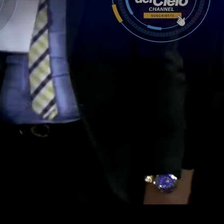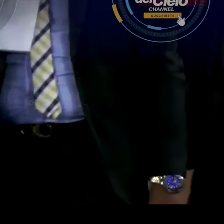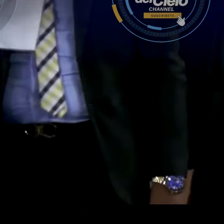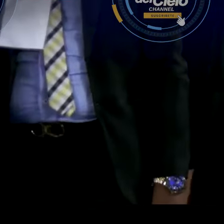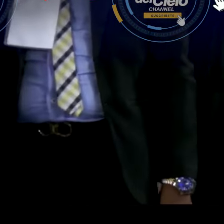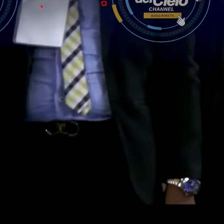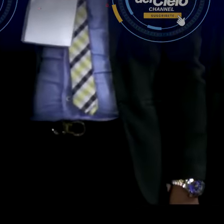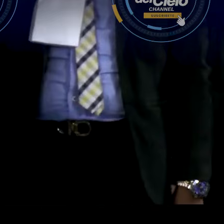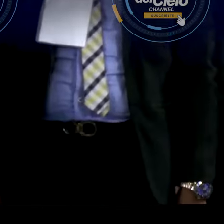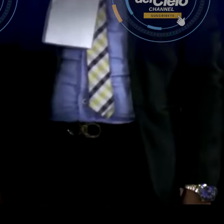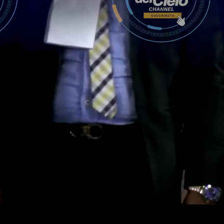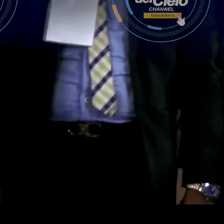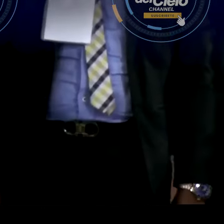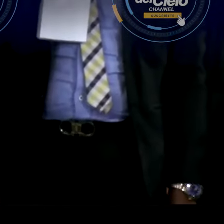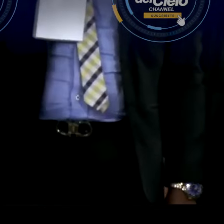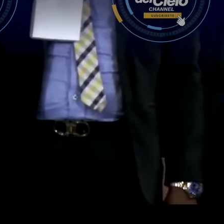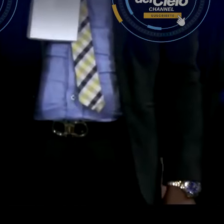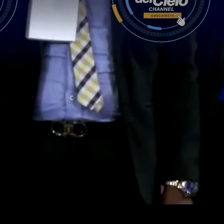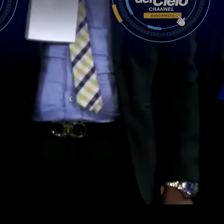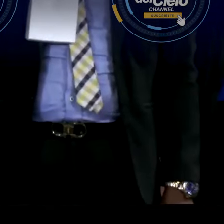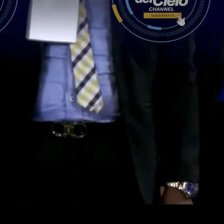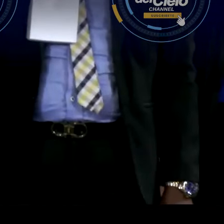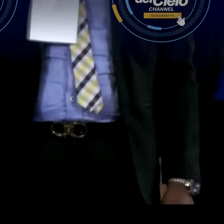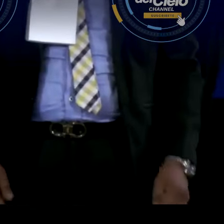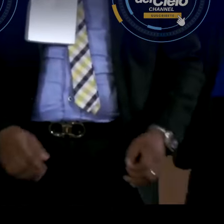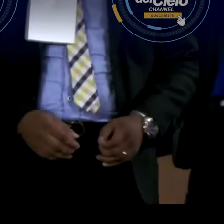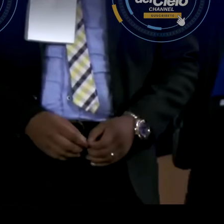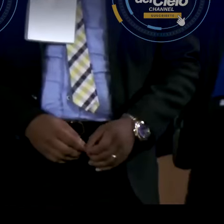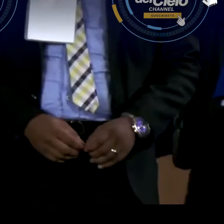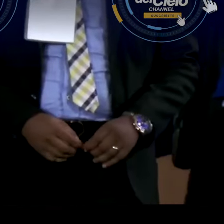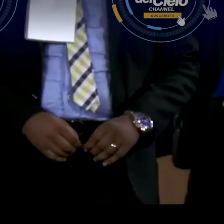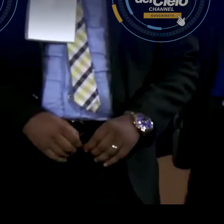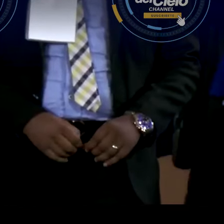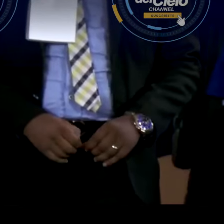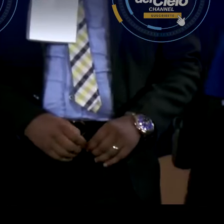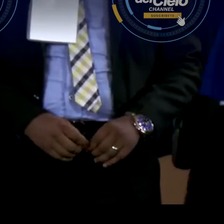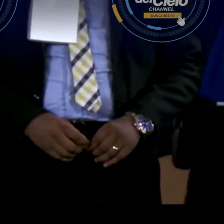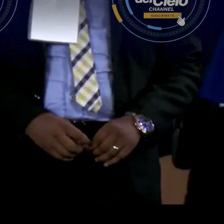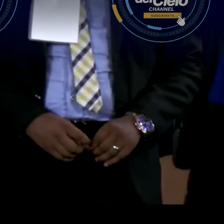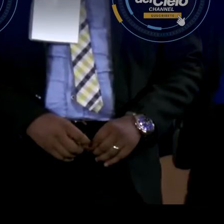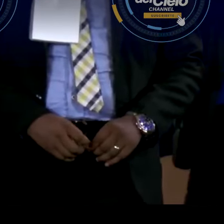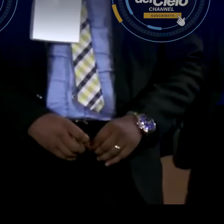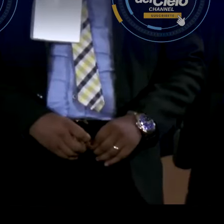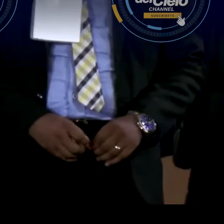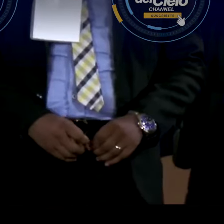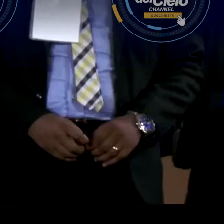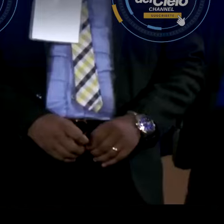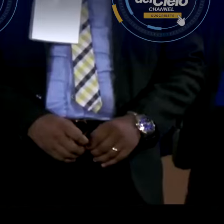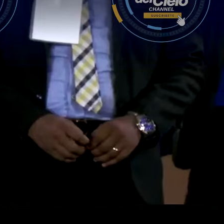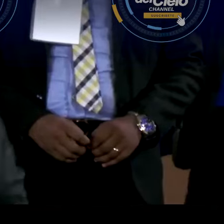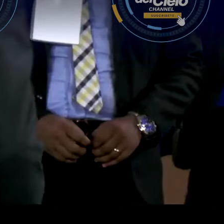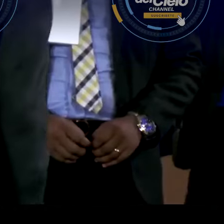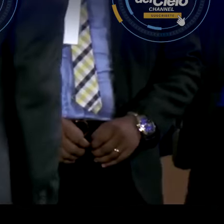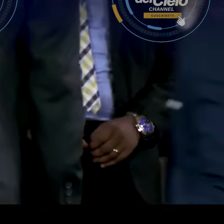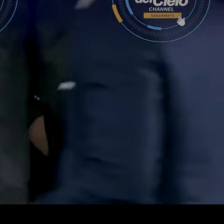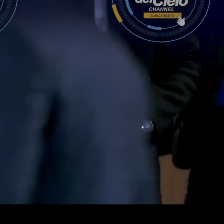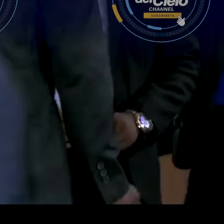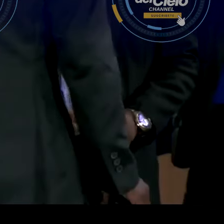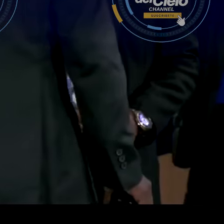pecados. A ti te plació, Señor, cruzarte por nuestro camino